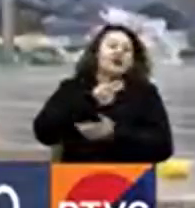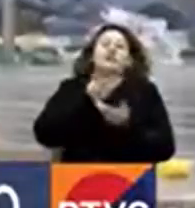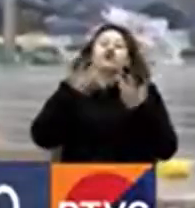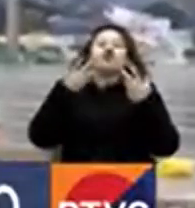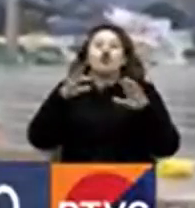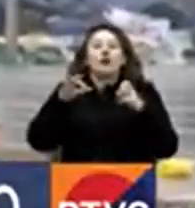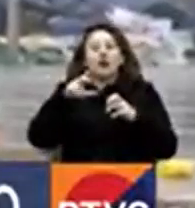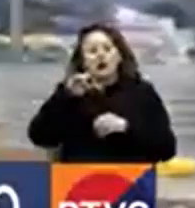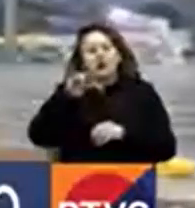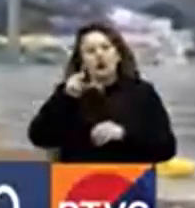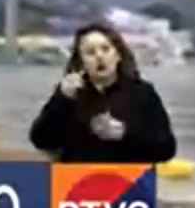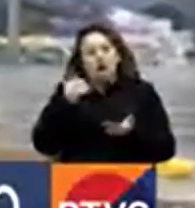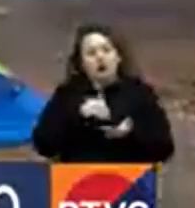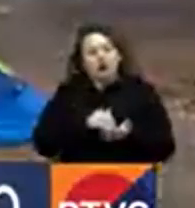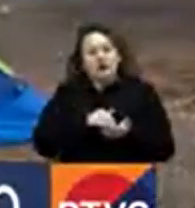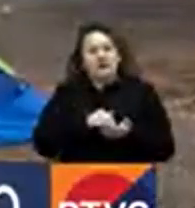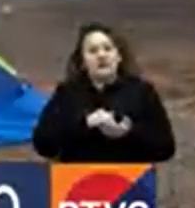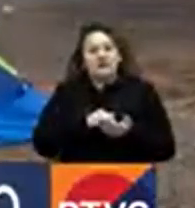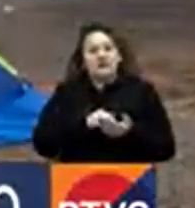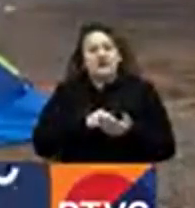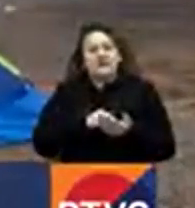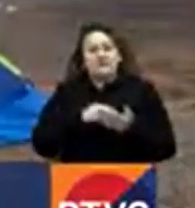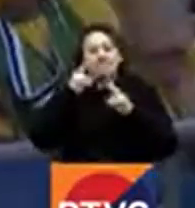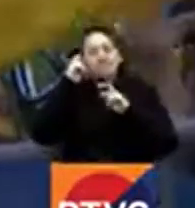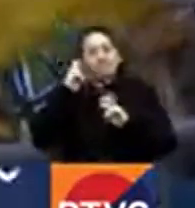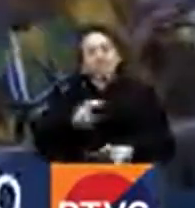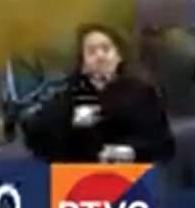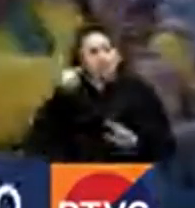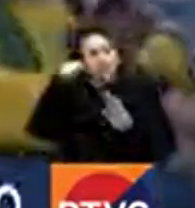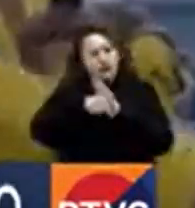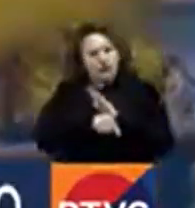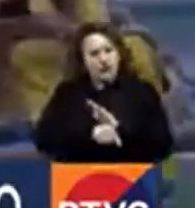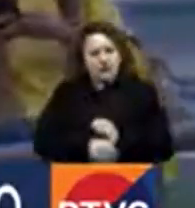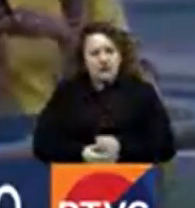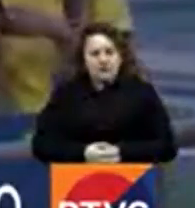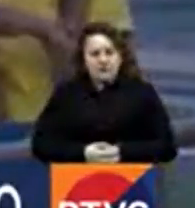al poder, fue desmantelado y es investigado a fondo.